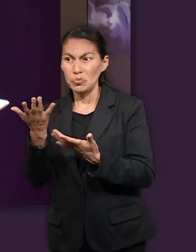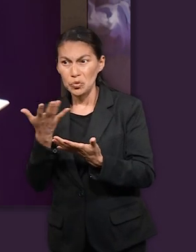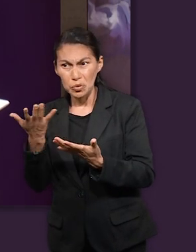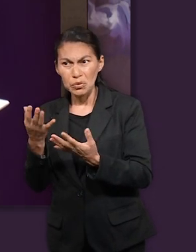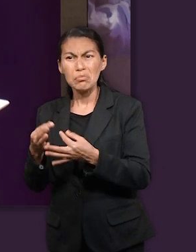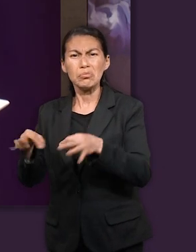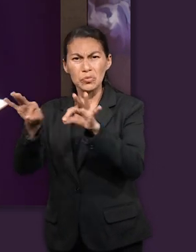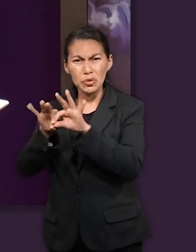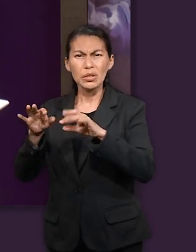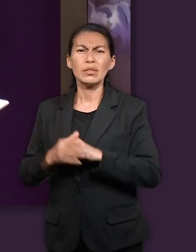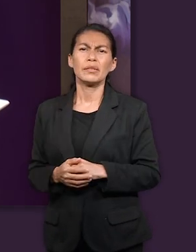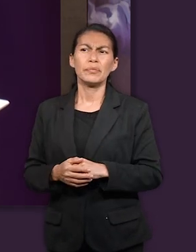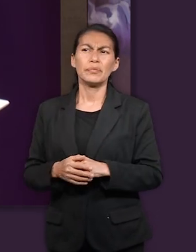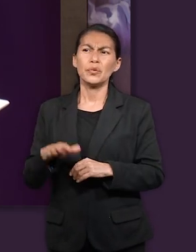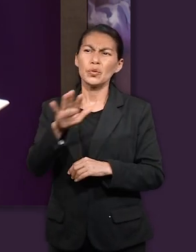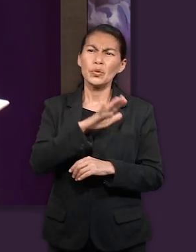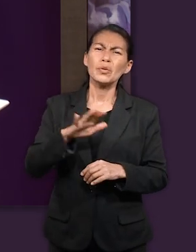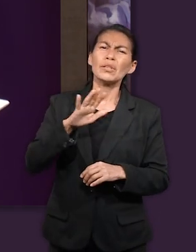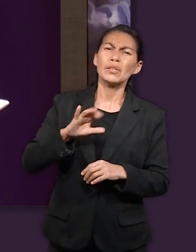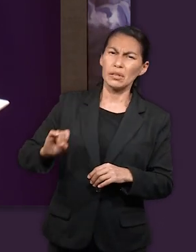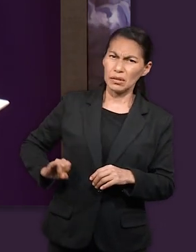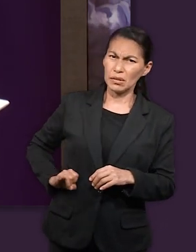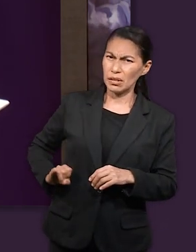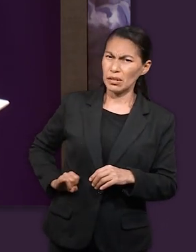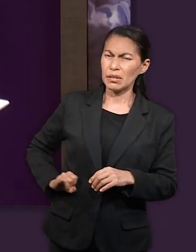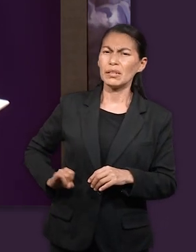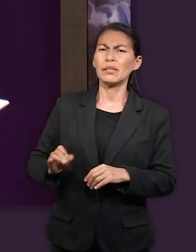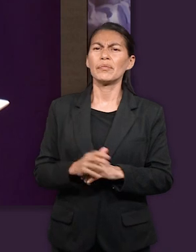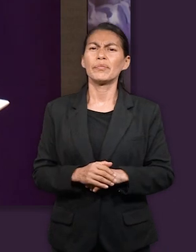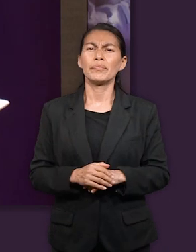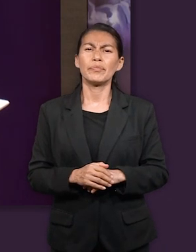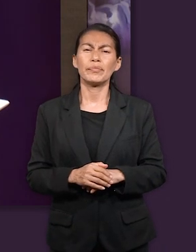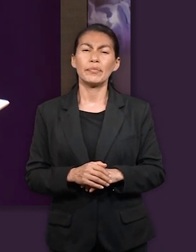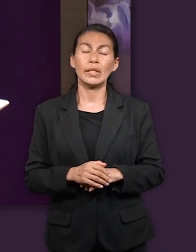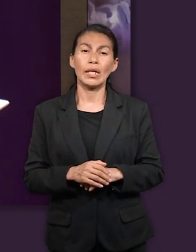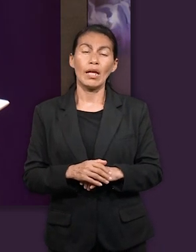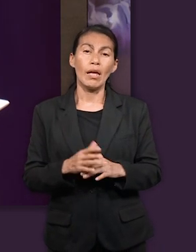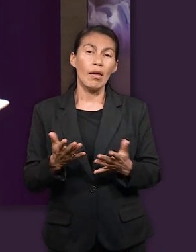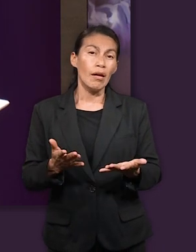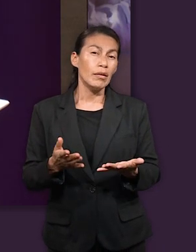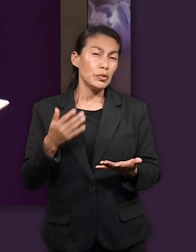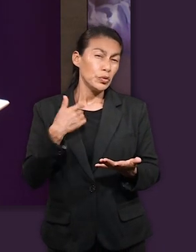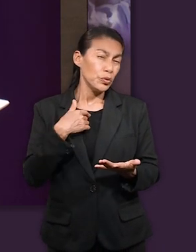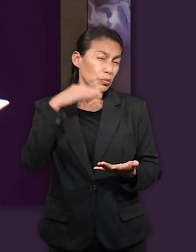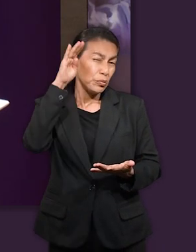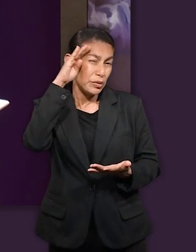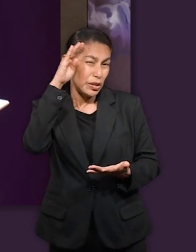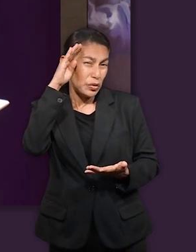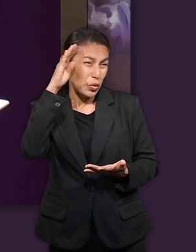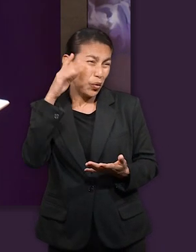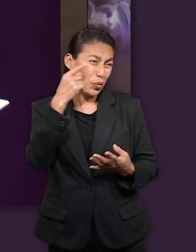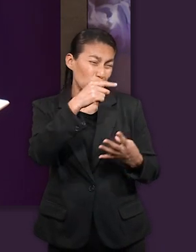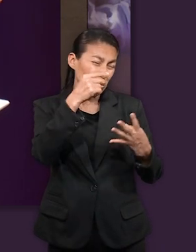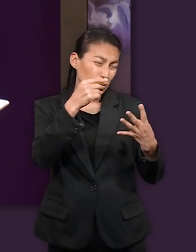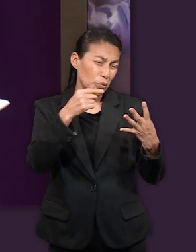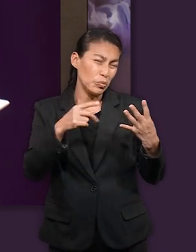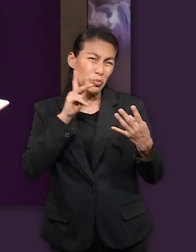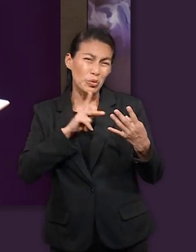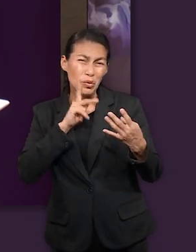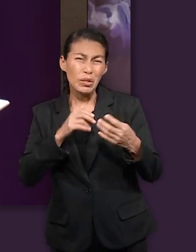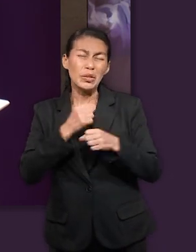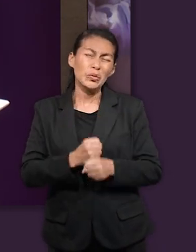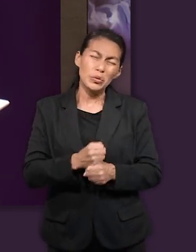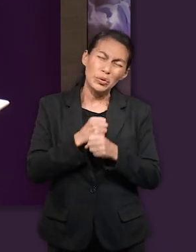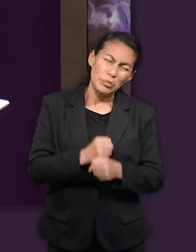a un puesto tan importante de una manera tan interesante pero yo creo que precisamente ese